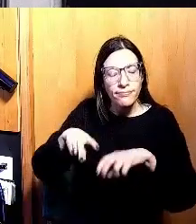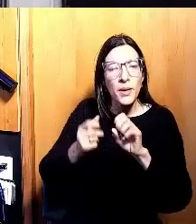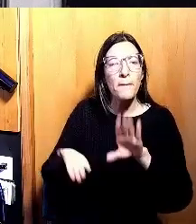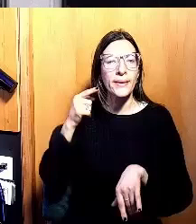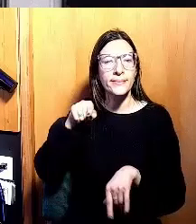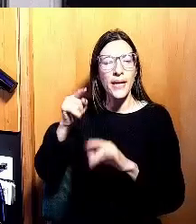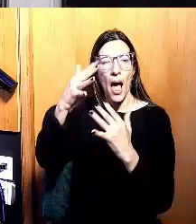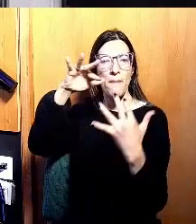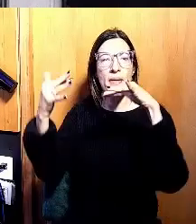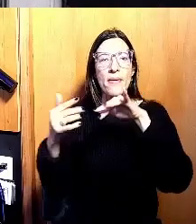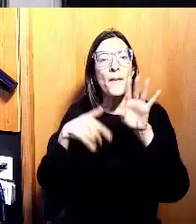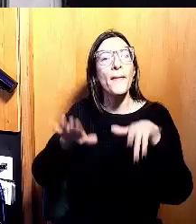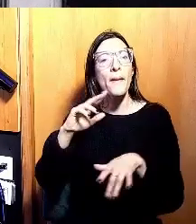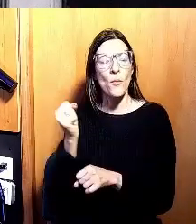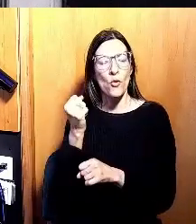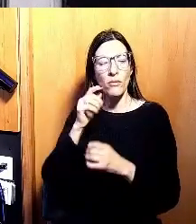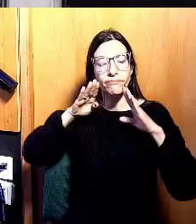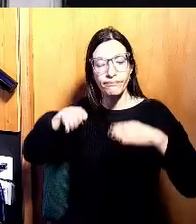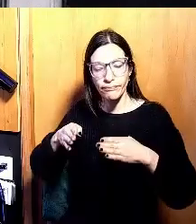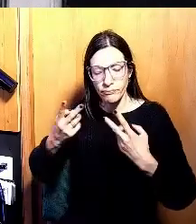algunas indicaciones, digamos, de